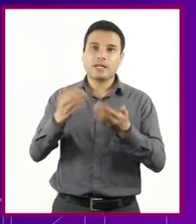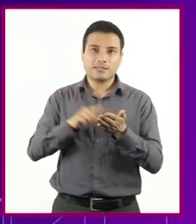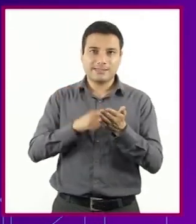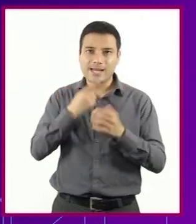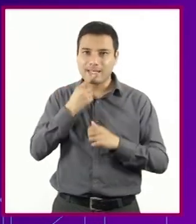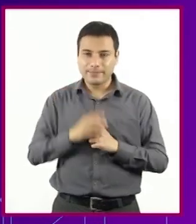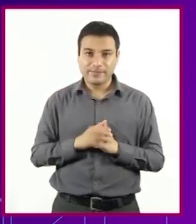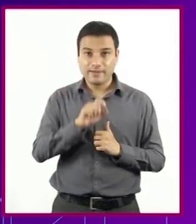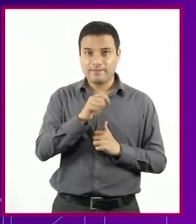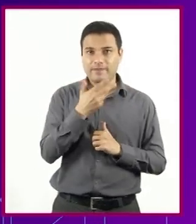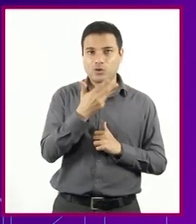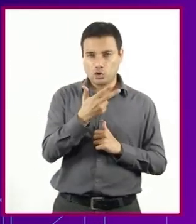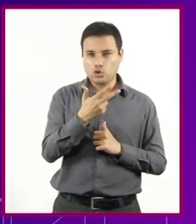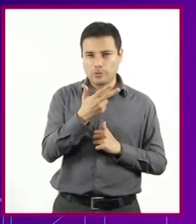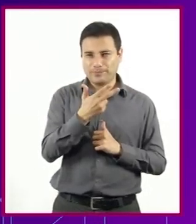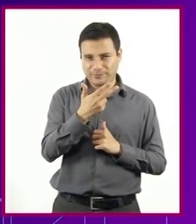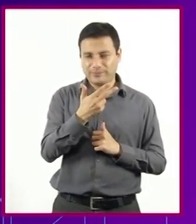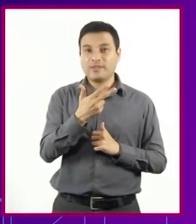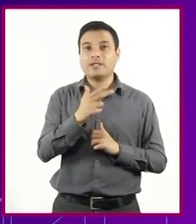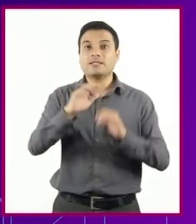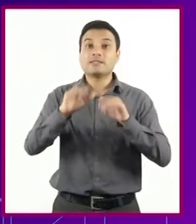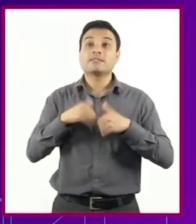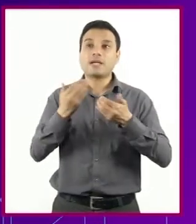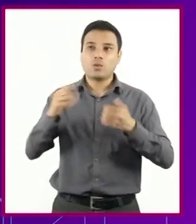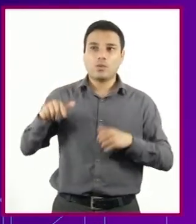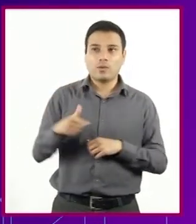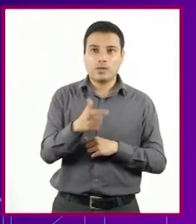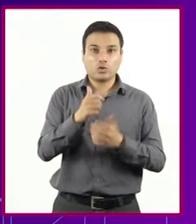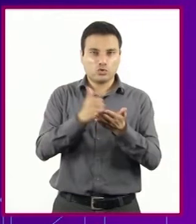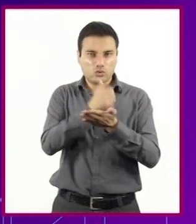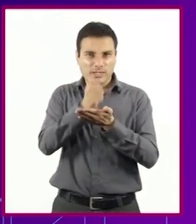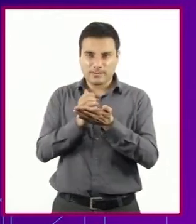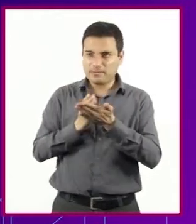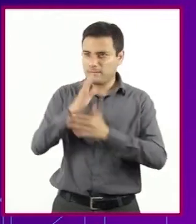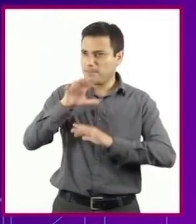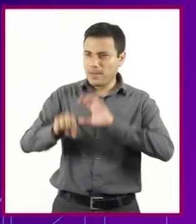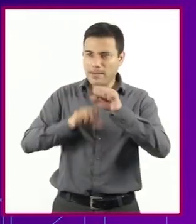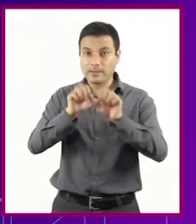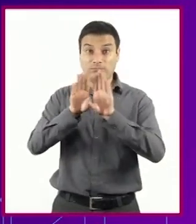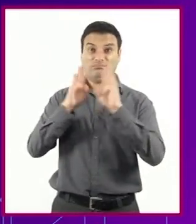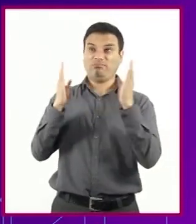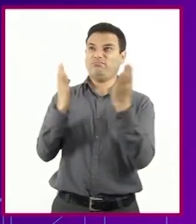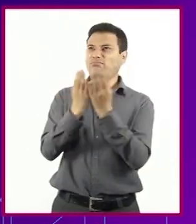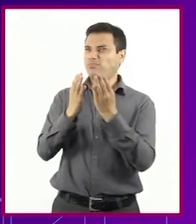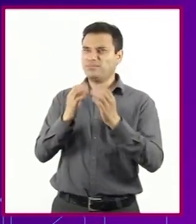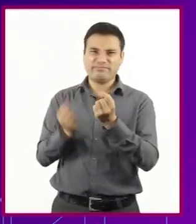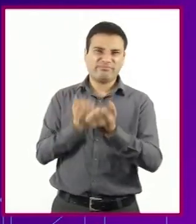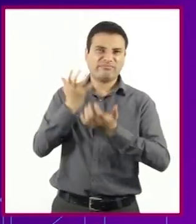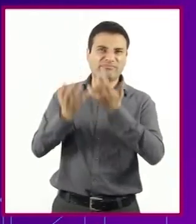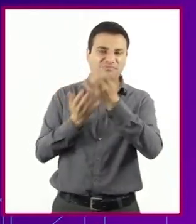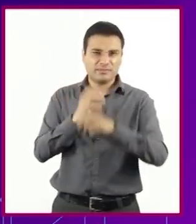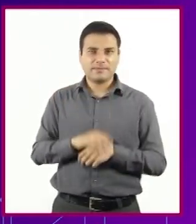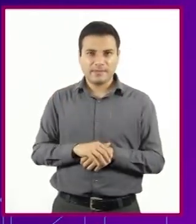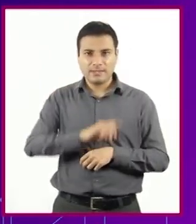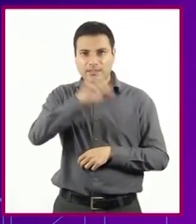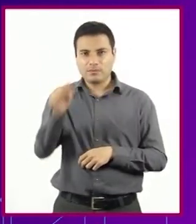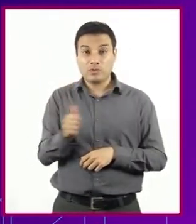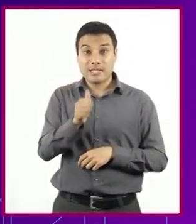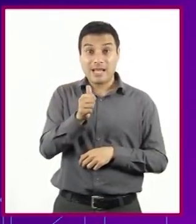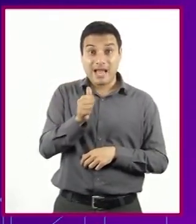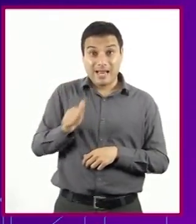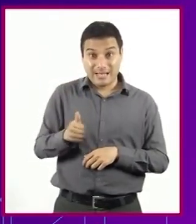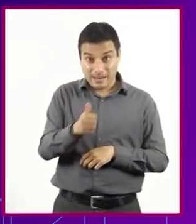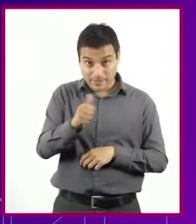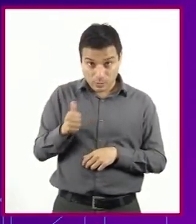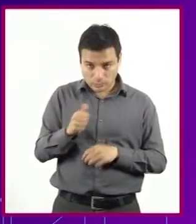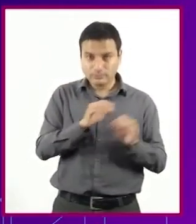y el 28 a Guanajuato. Ahí tomaron la ciudad y la Alhóndiga. Ya en Acámbaro, Hidalgo decidió ir a la Ciudad de